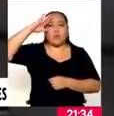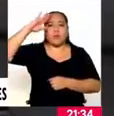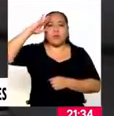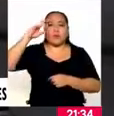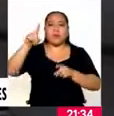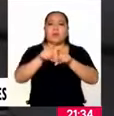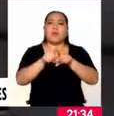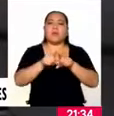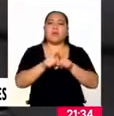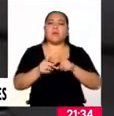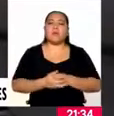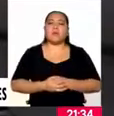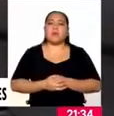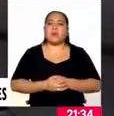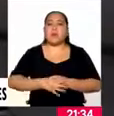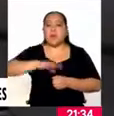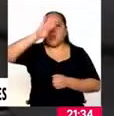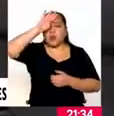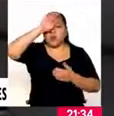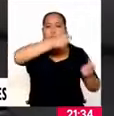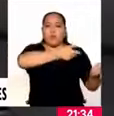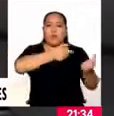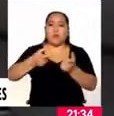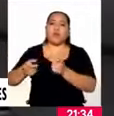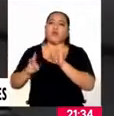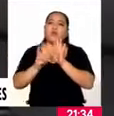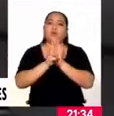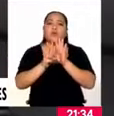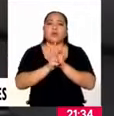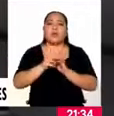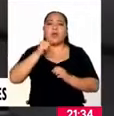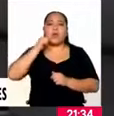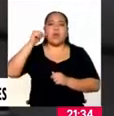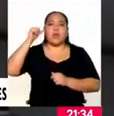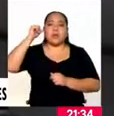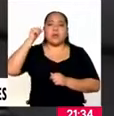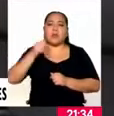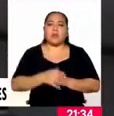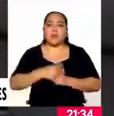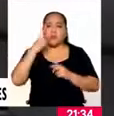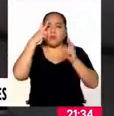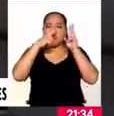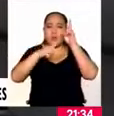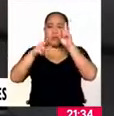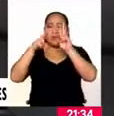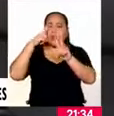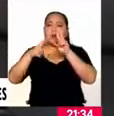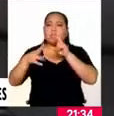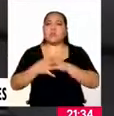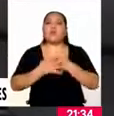a nuestra Comandancia General de los Bomberos Voluntarios. El día de ayer hemos visto cómo